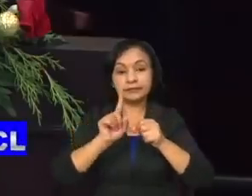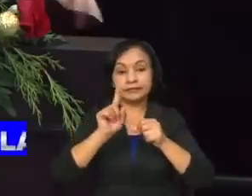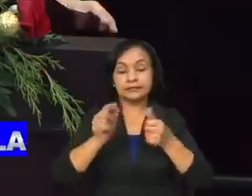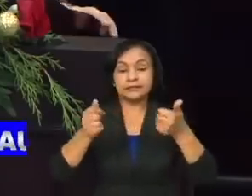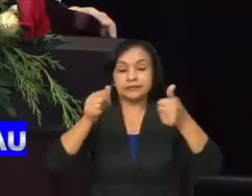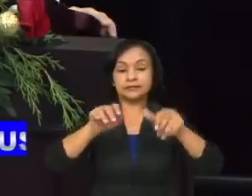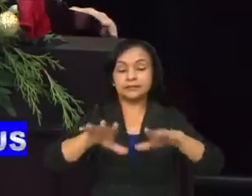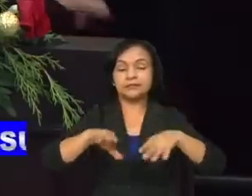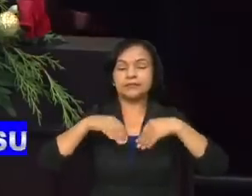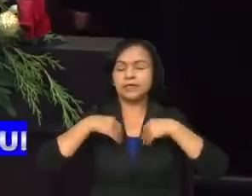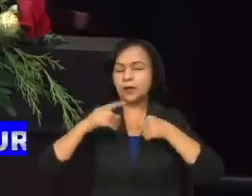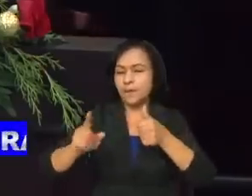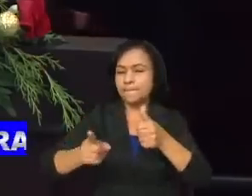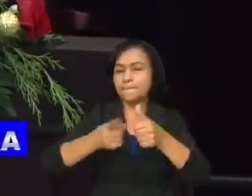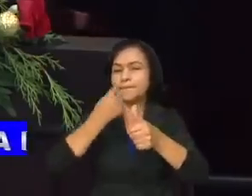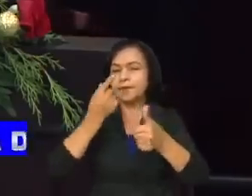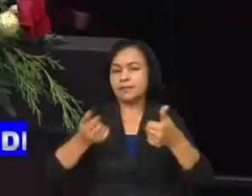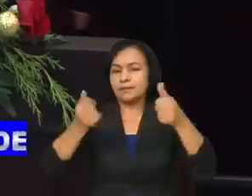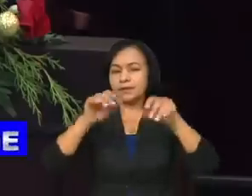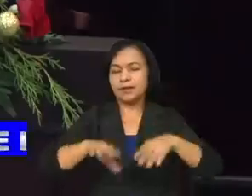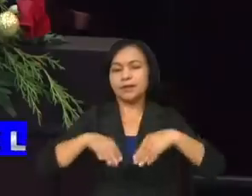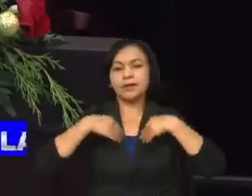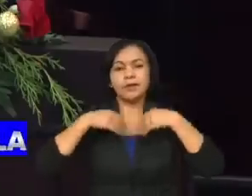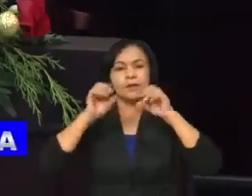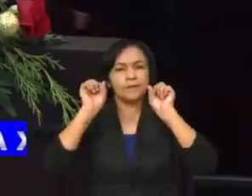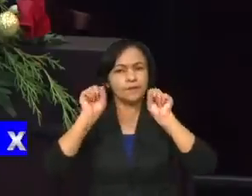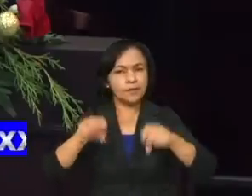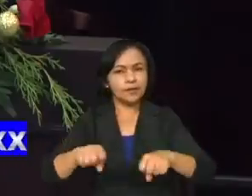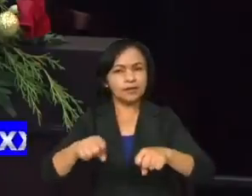aprobar. Abre las posibilidades de